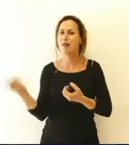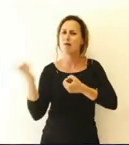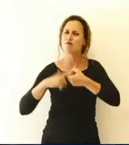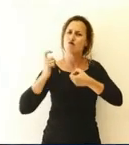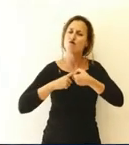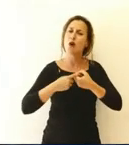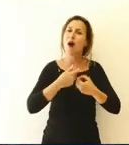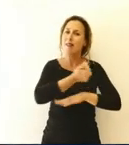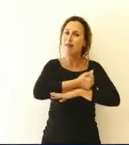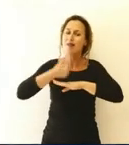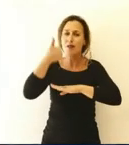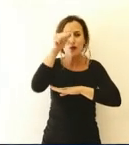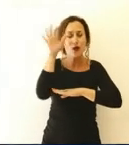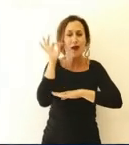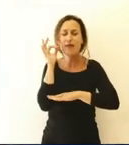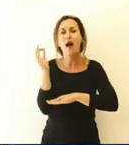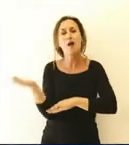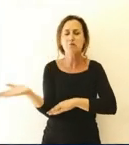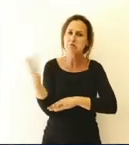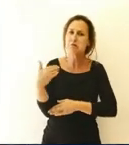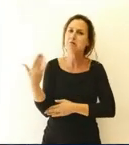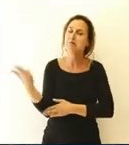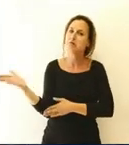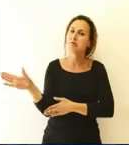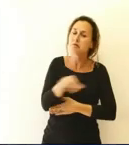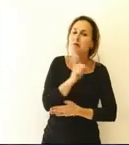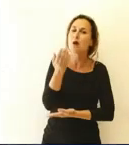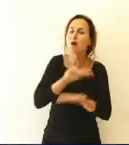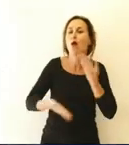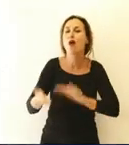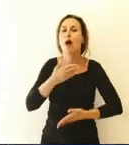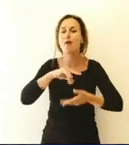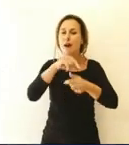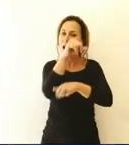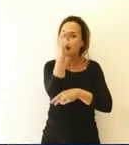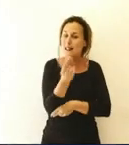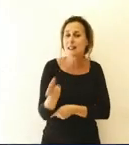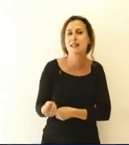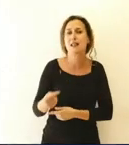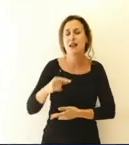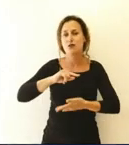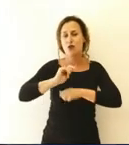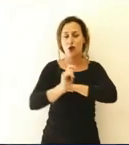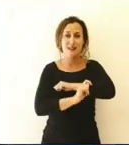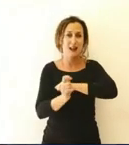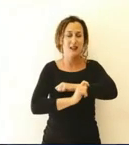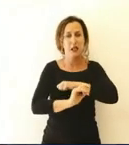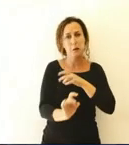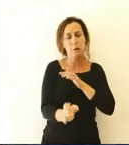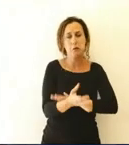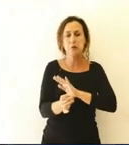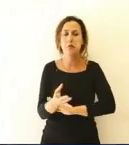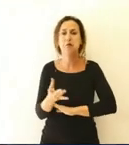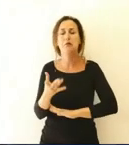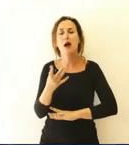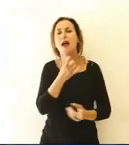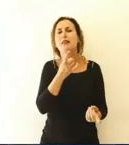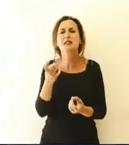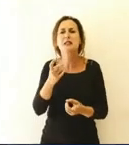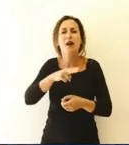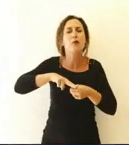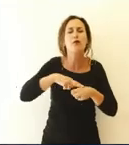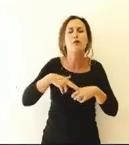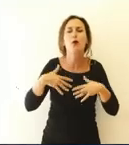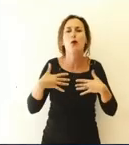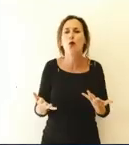los ciudadanos a colaborar en el diseño de una estrategia que se ajuste a las necesidades del municipio, respetando los criterios